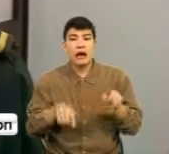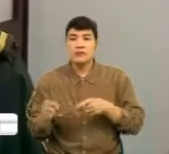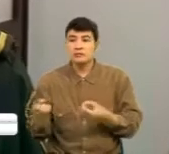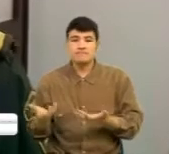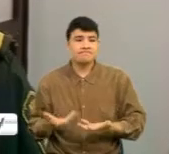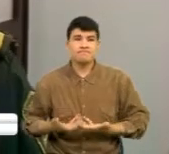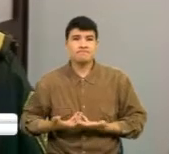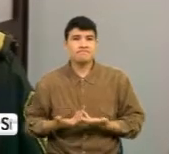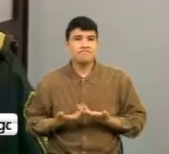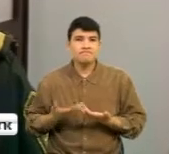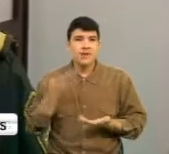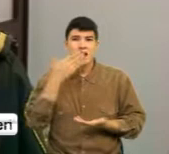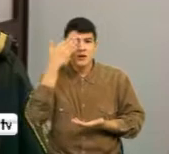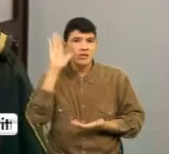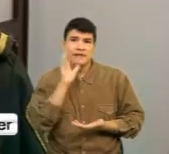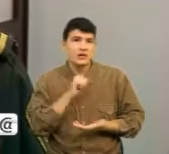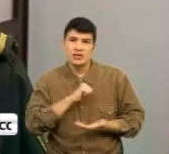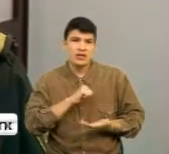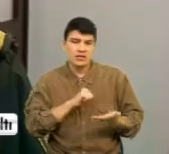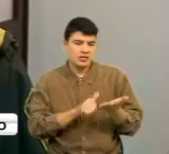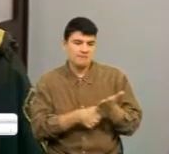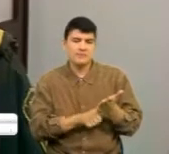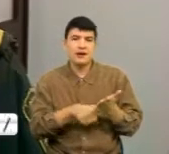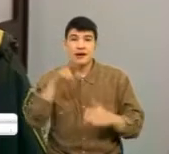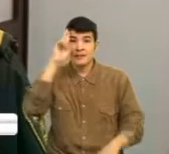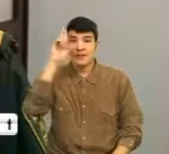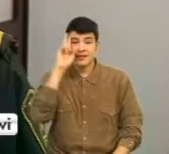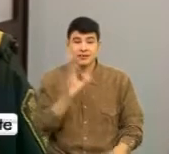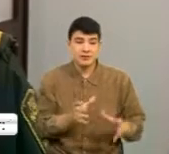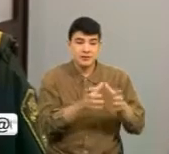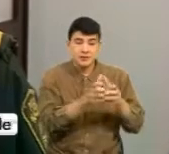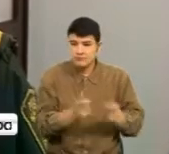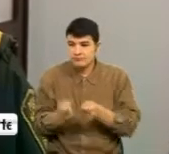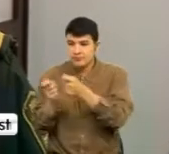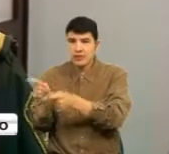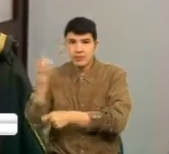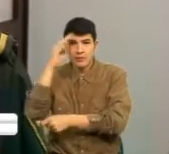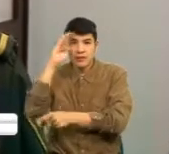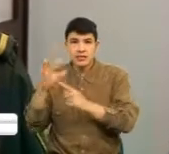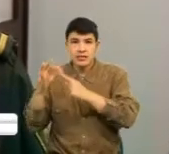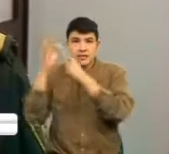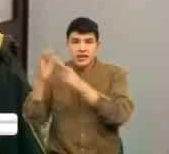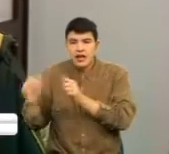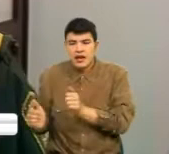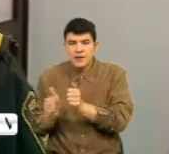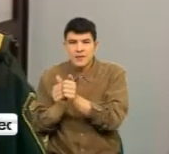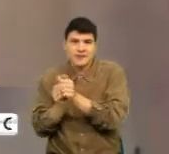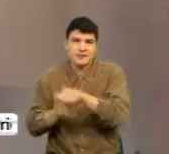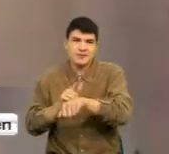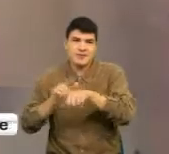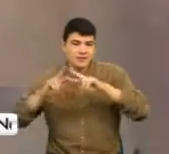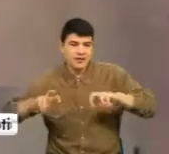no tenían sus respectivos documentos y por tal motivo fueron entregados a migración colombia que nos acompañaba en el momento el